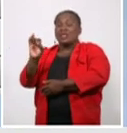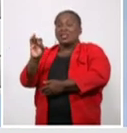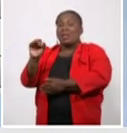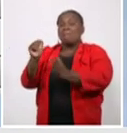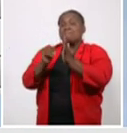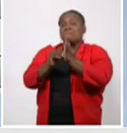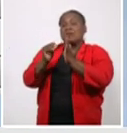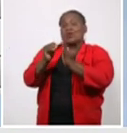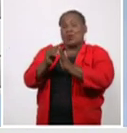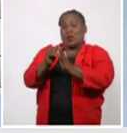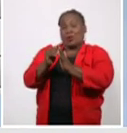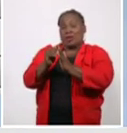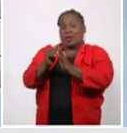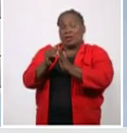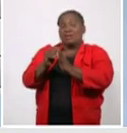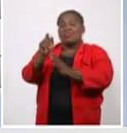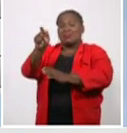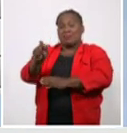107.572.000 personas,